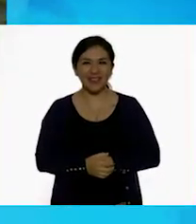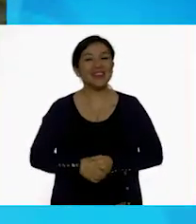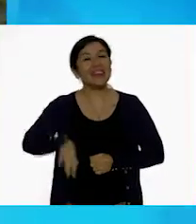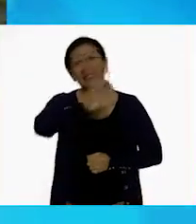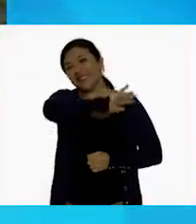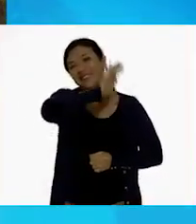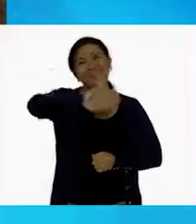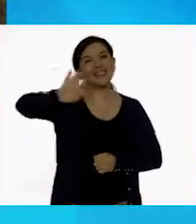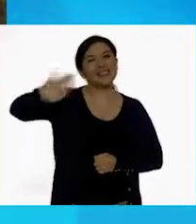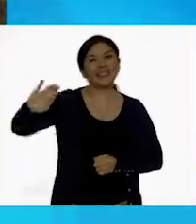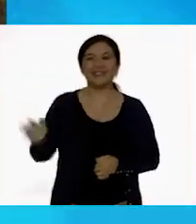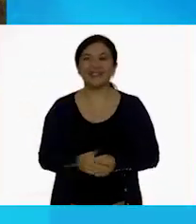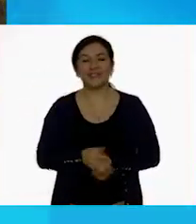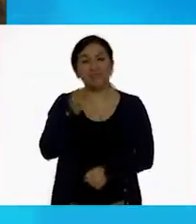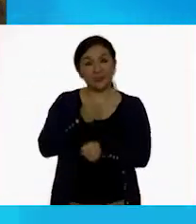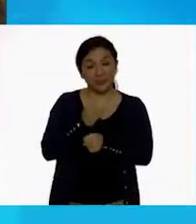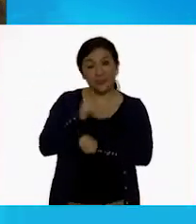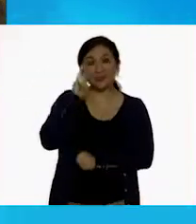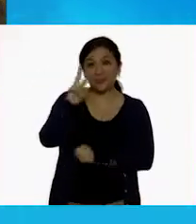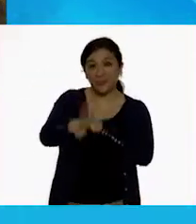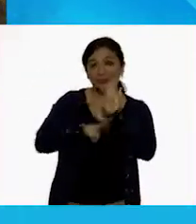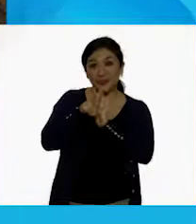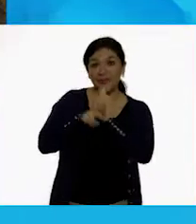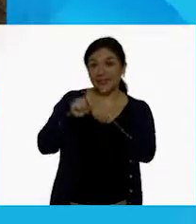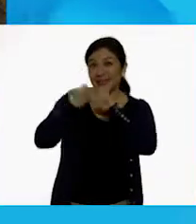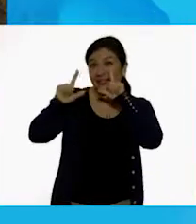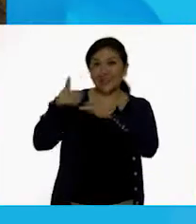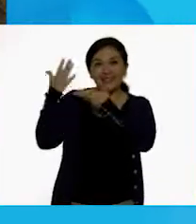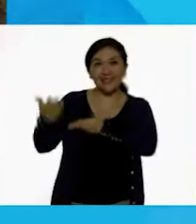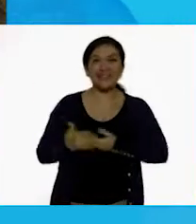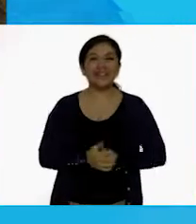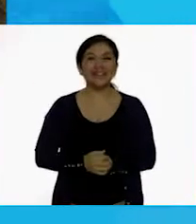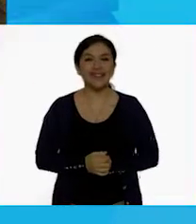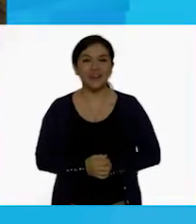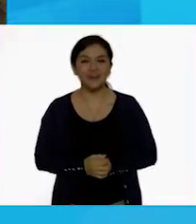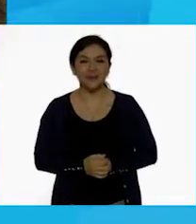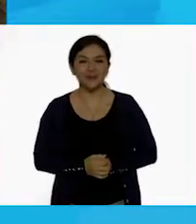¡Hola! Vamos a ver el siguiente video.